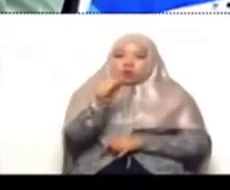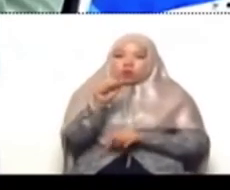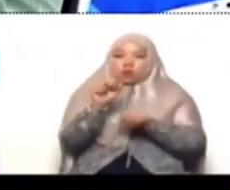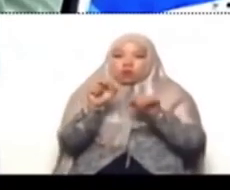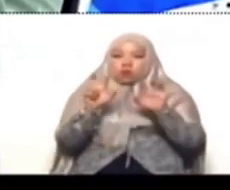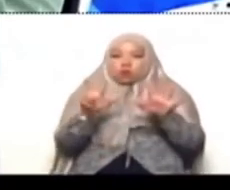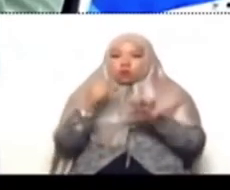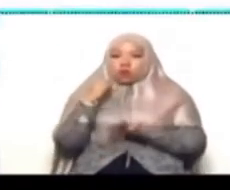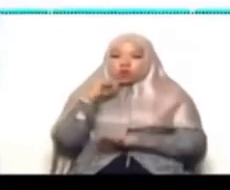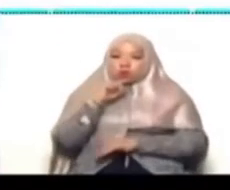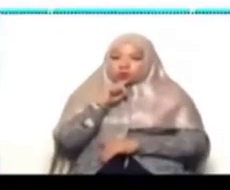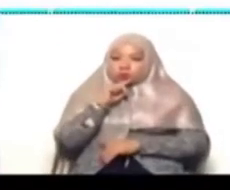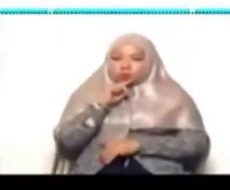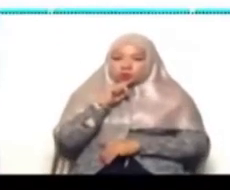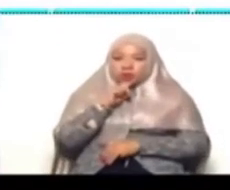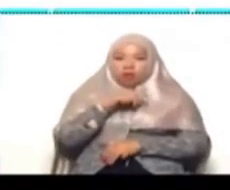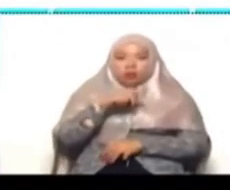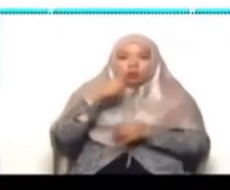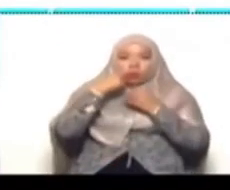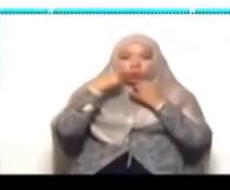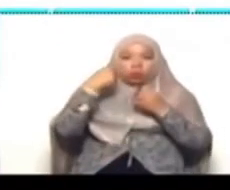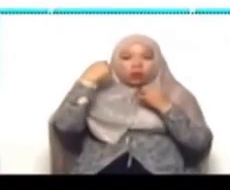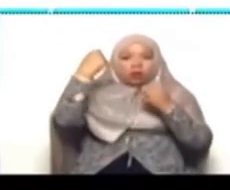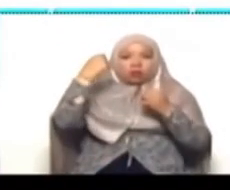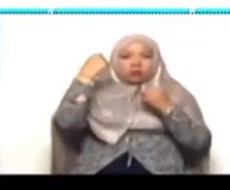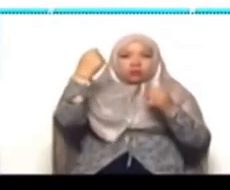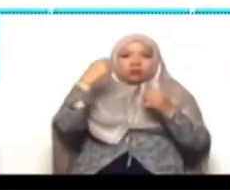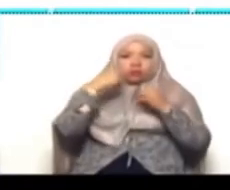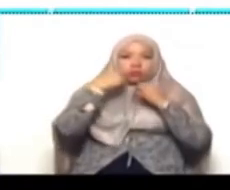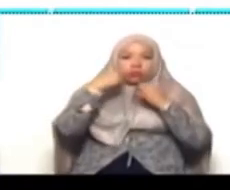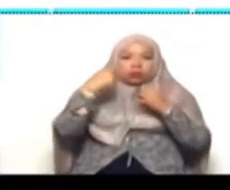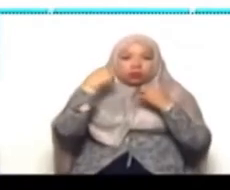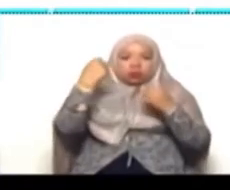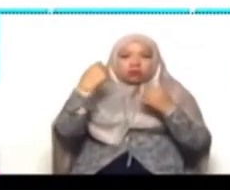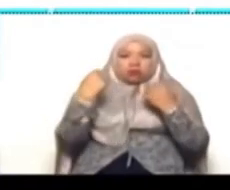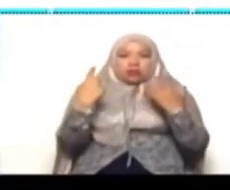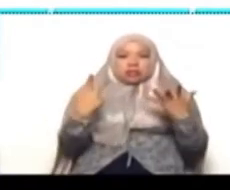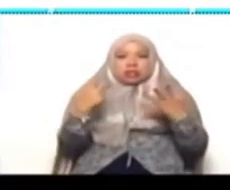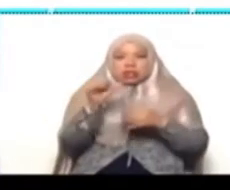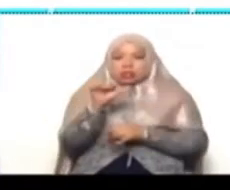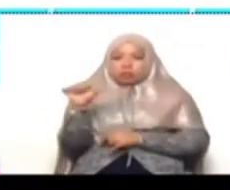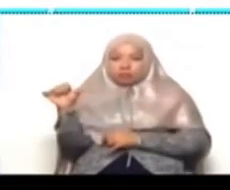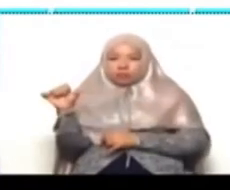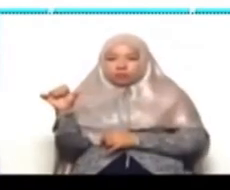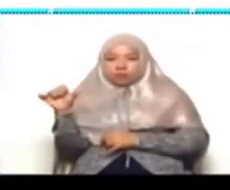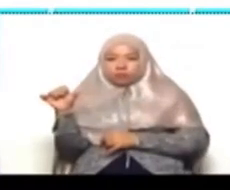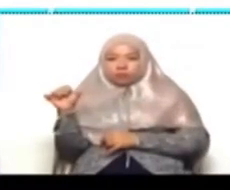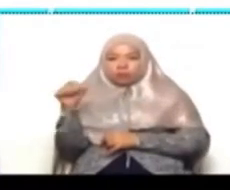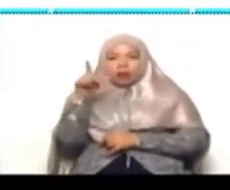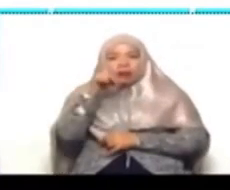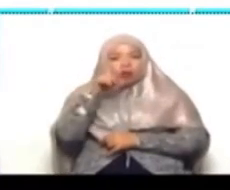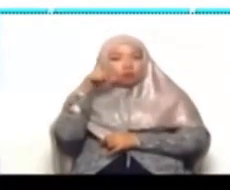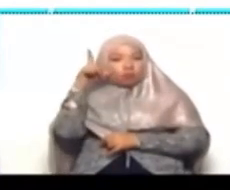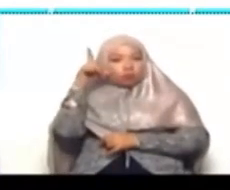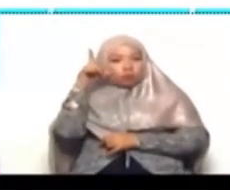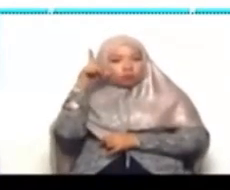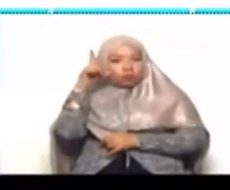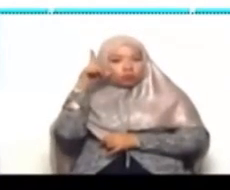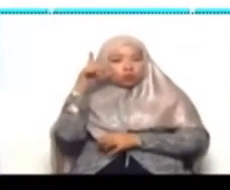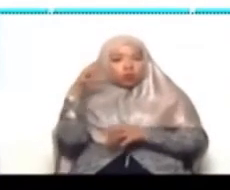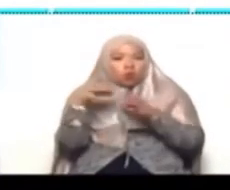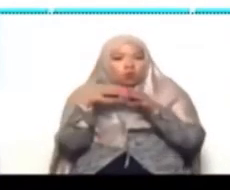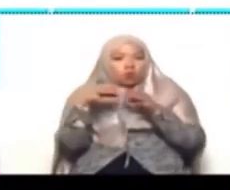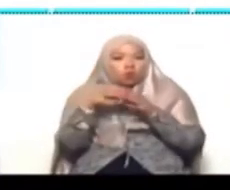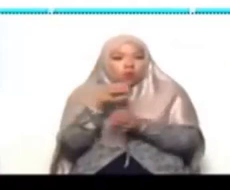octubre. O sea, tomado casi 7 semanas por Leopoldo López, por un grupo,